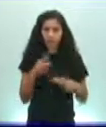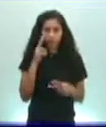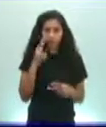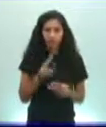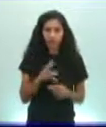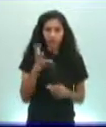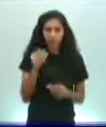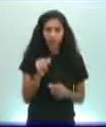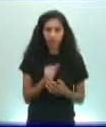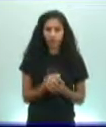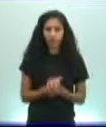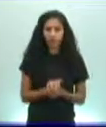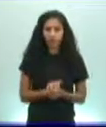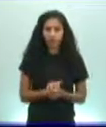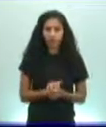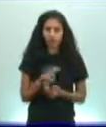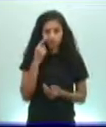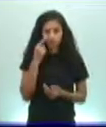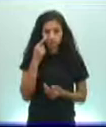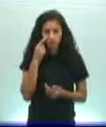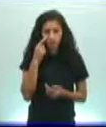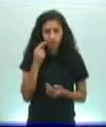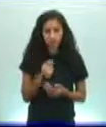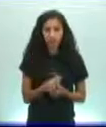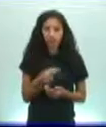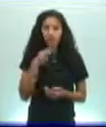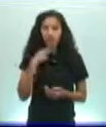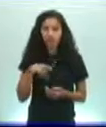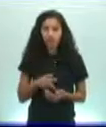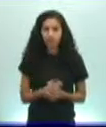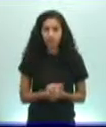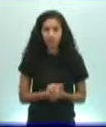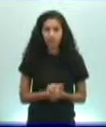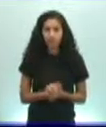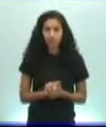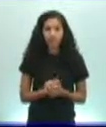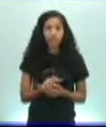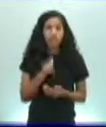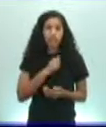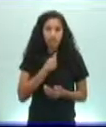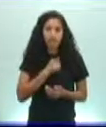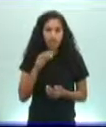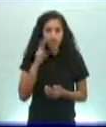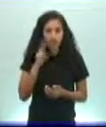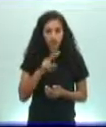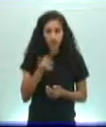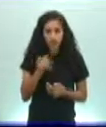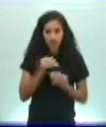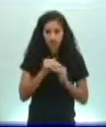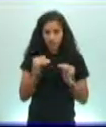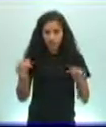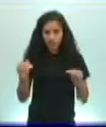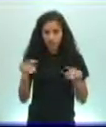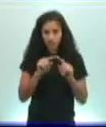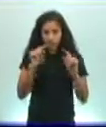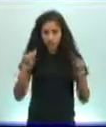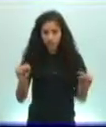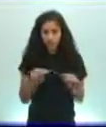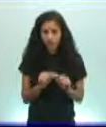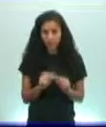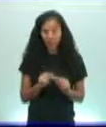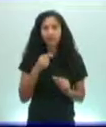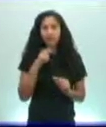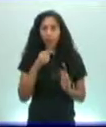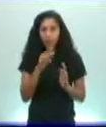con la tabla de cuadrados? Veámoslo a través de un ejemplo. Se quiere calcular el área de una superficie cuadrada cuyo lado